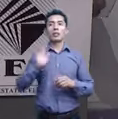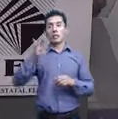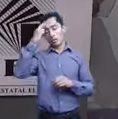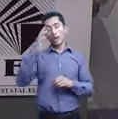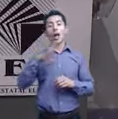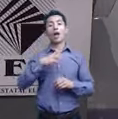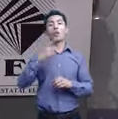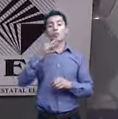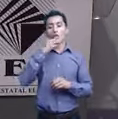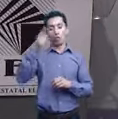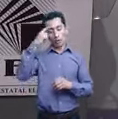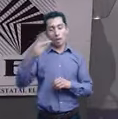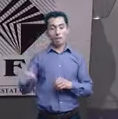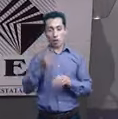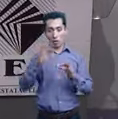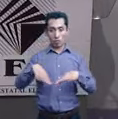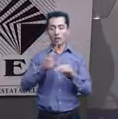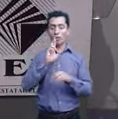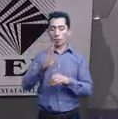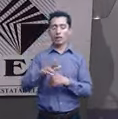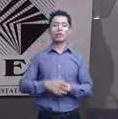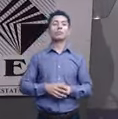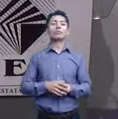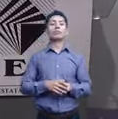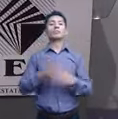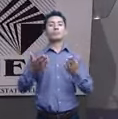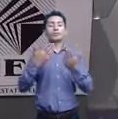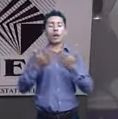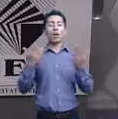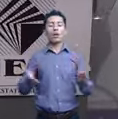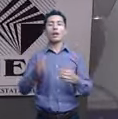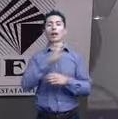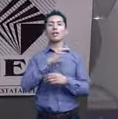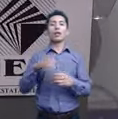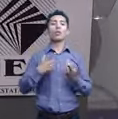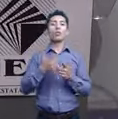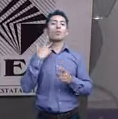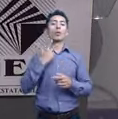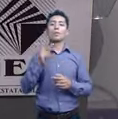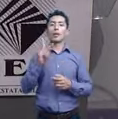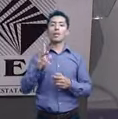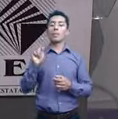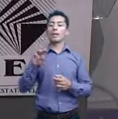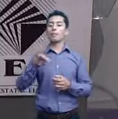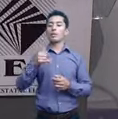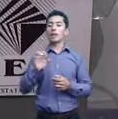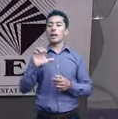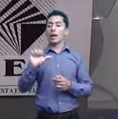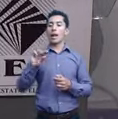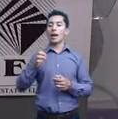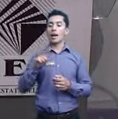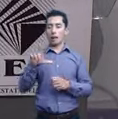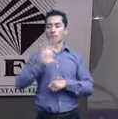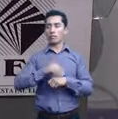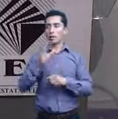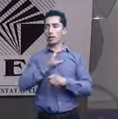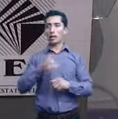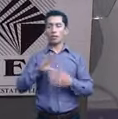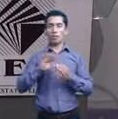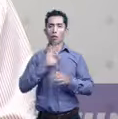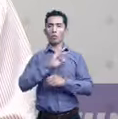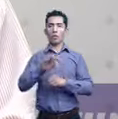recuerdo que cuentan con un minuto para responder el cuestionamiento. A continuación, el candidato del Partido del Trabajo, Miguel Ángel Peña Flores. Adelante, candidato,